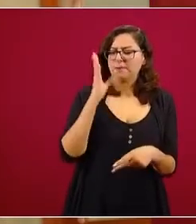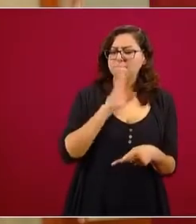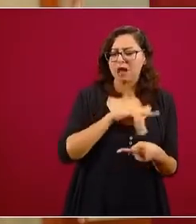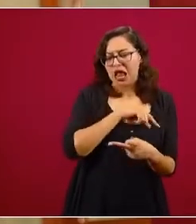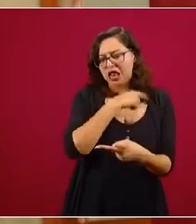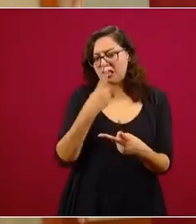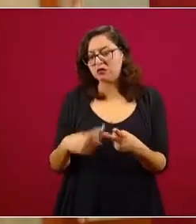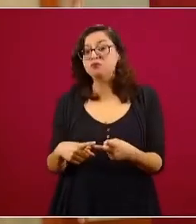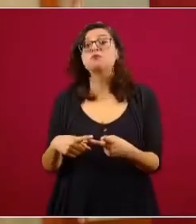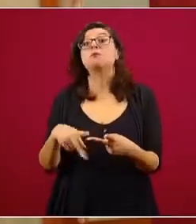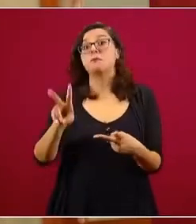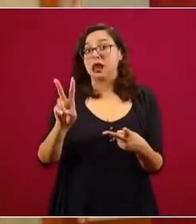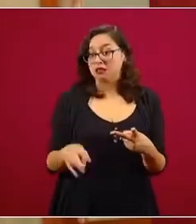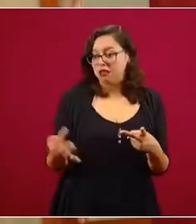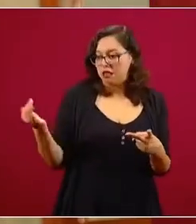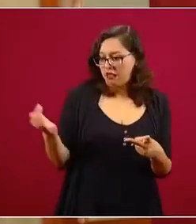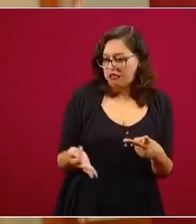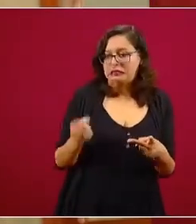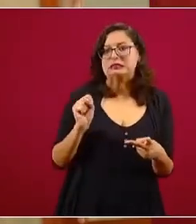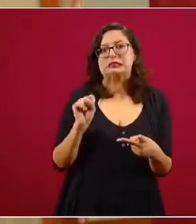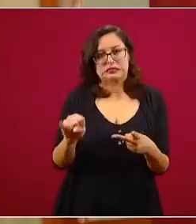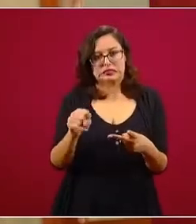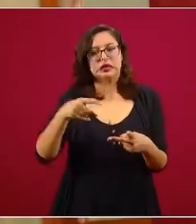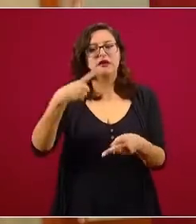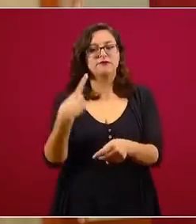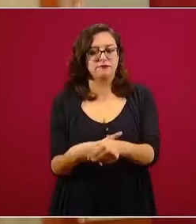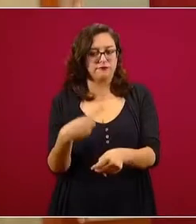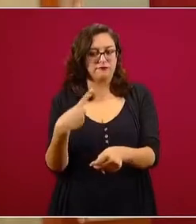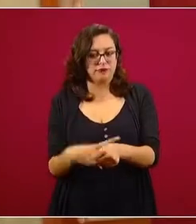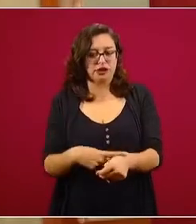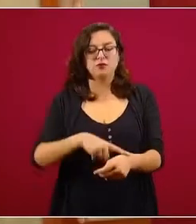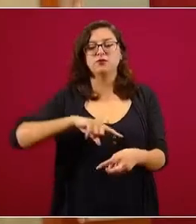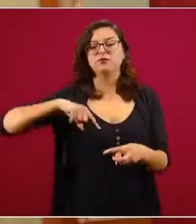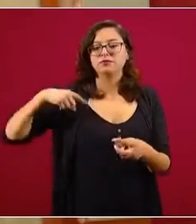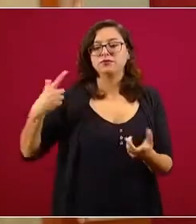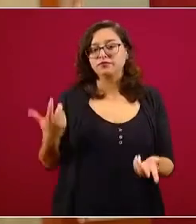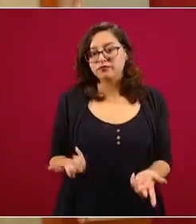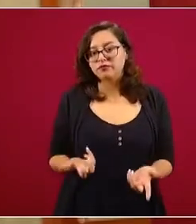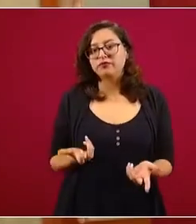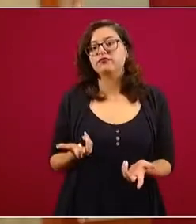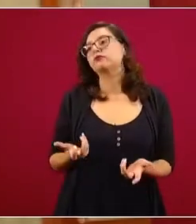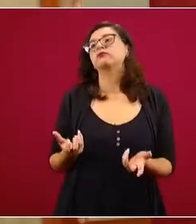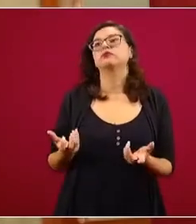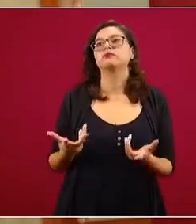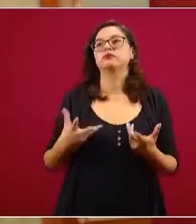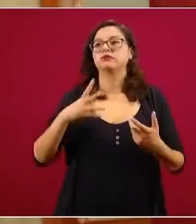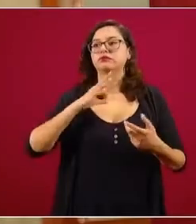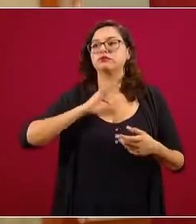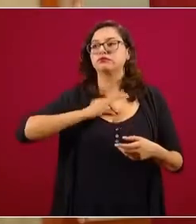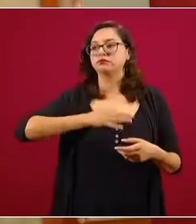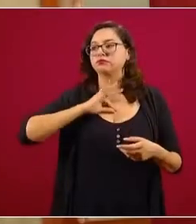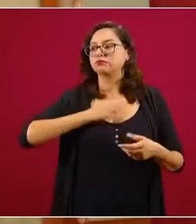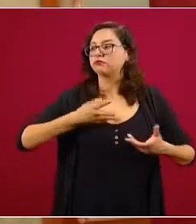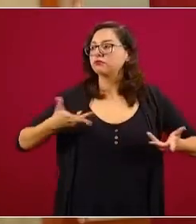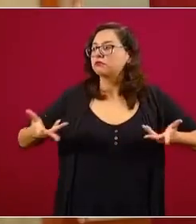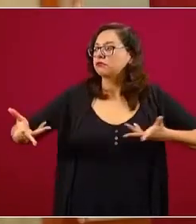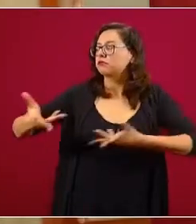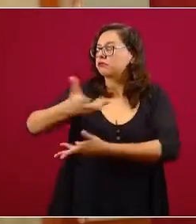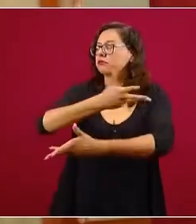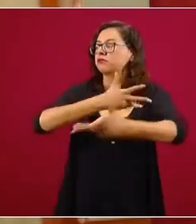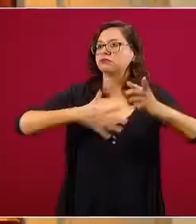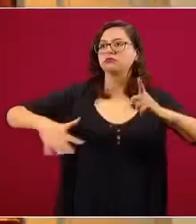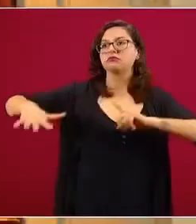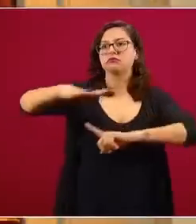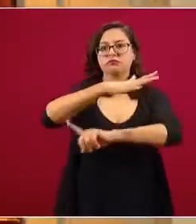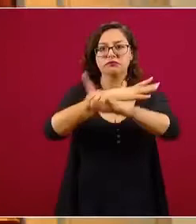de positividad de lo que está sucediendo en cada una de las entidades. Esto nos dice qué tanto está circulando el virus en la